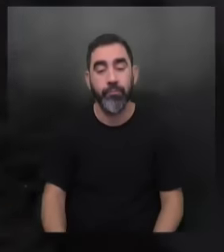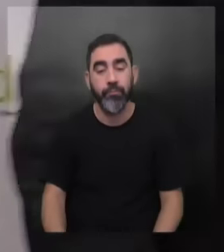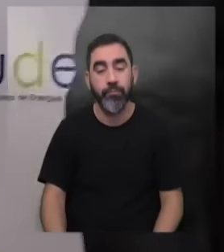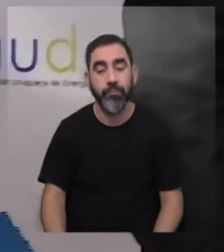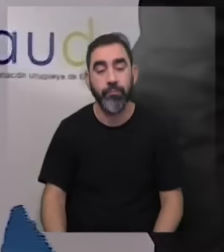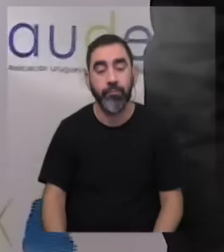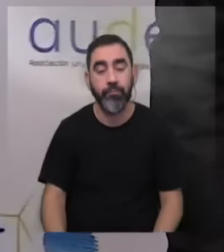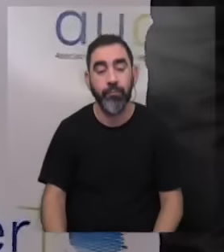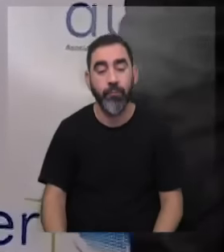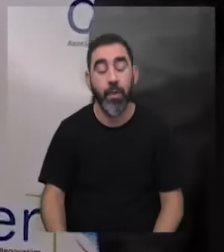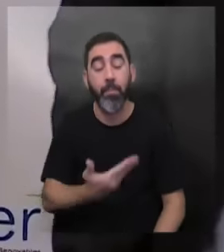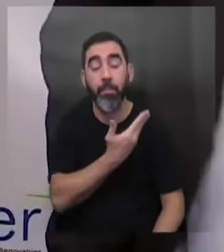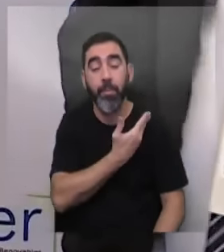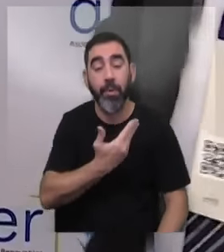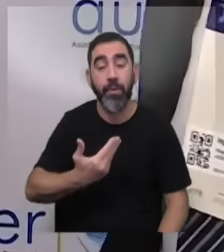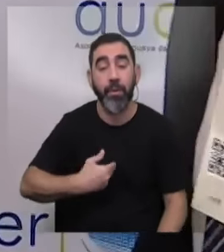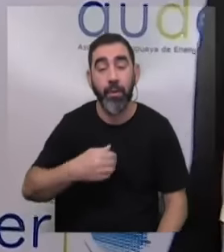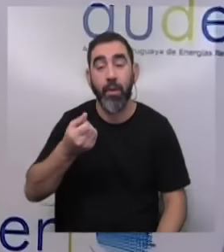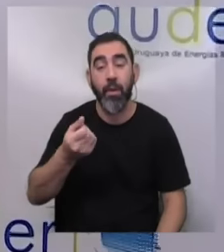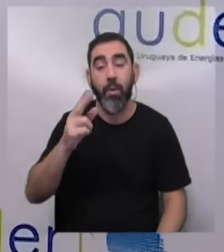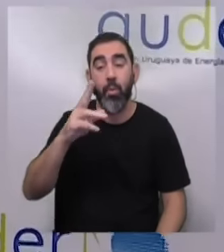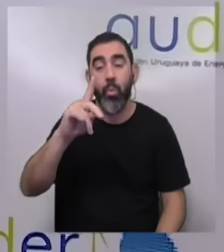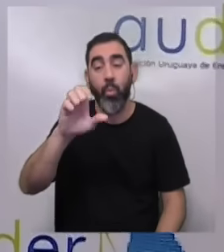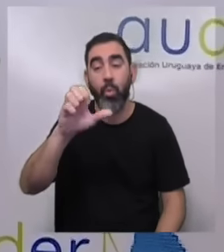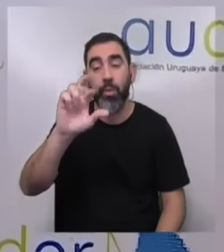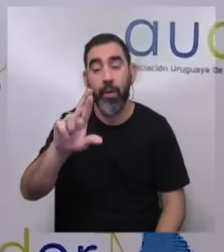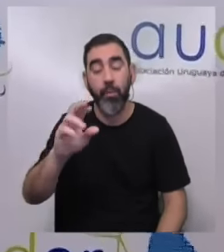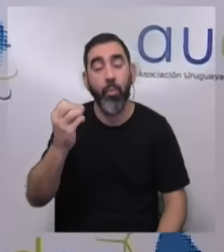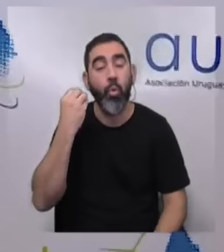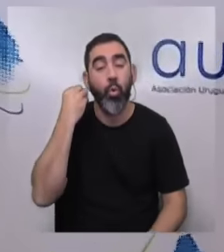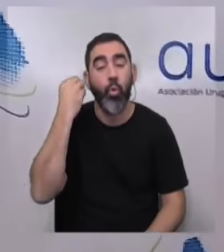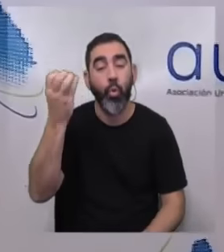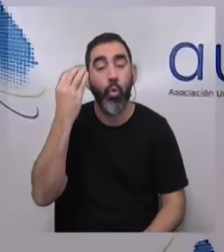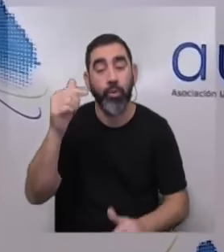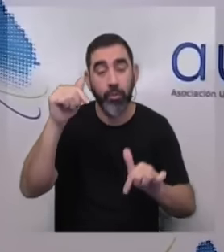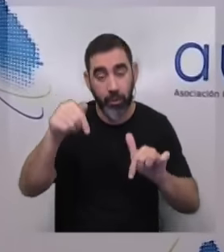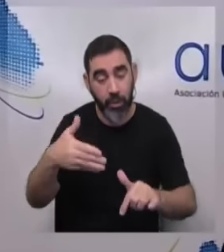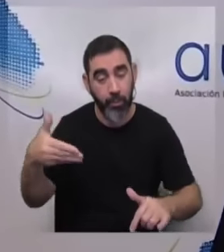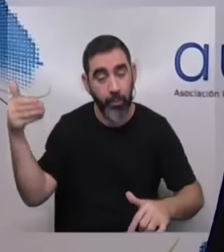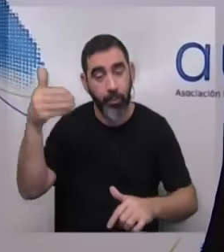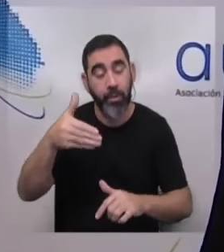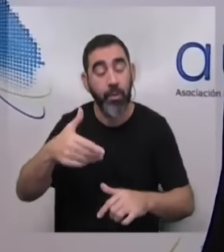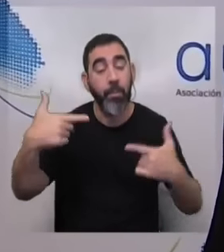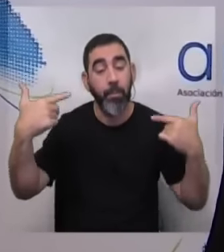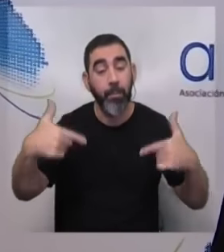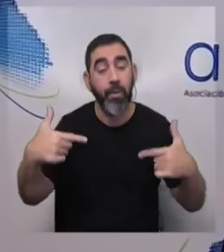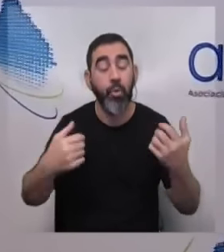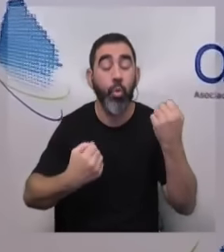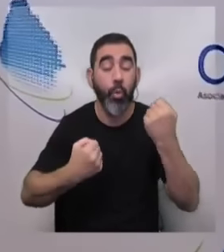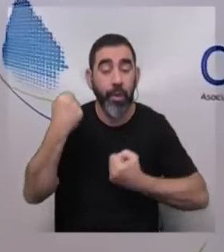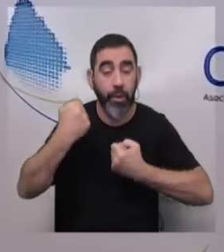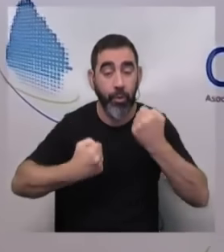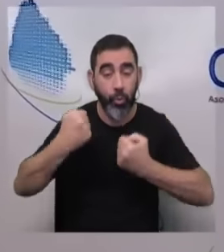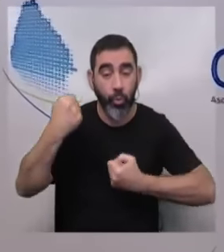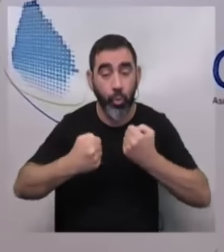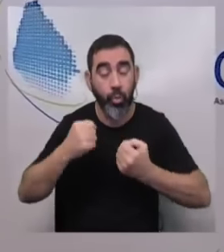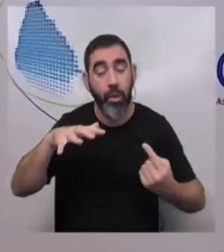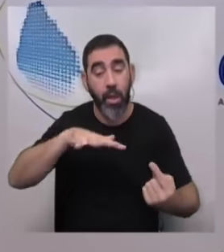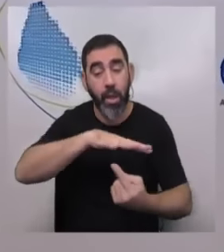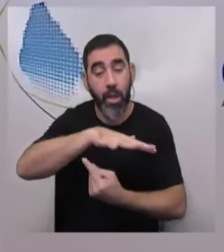pasaba la palabra del presidente de auder a propósito de este congreso donde van a estar participando los ministros de Industria también de